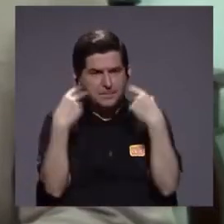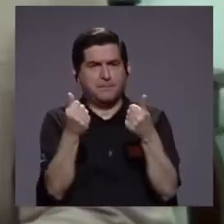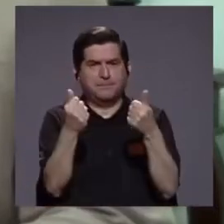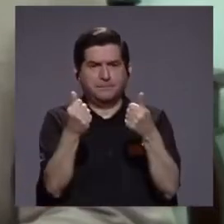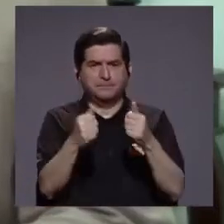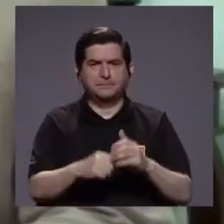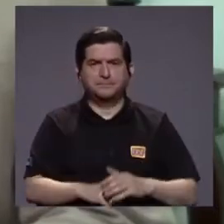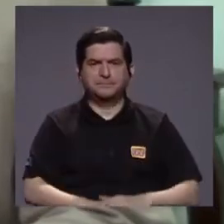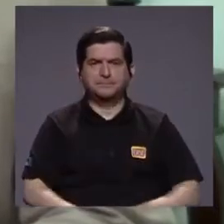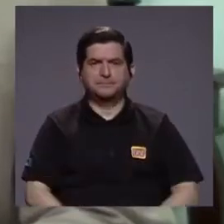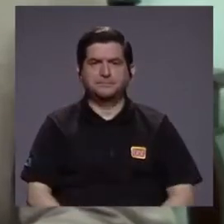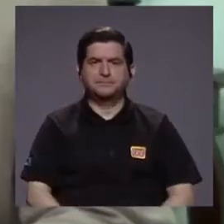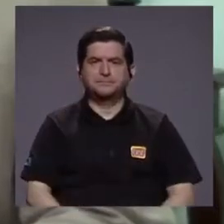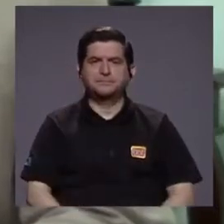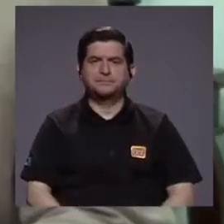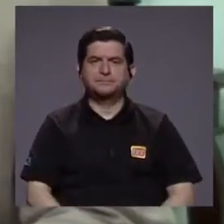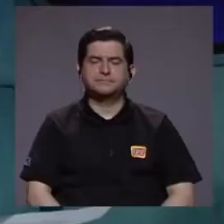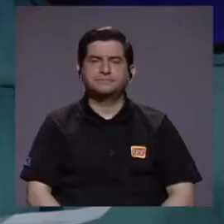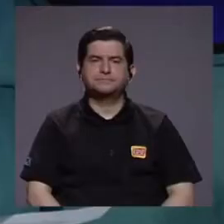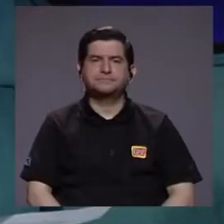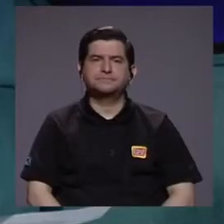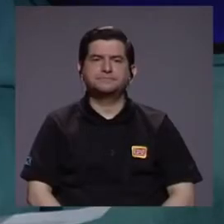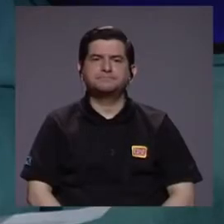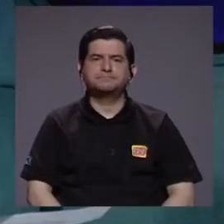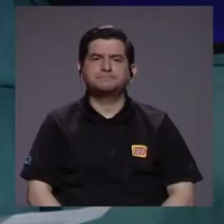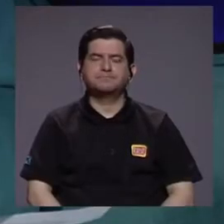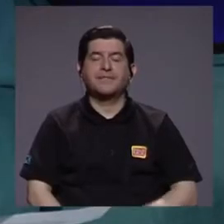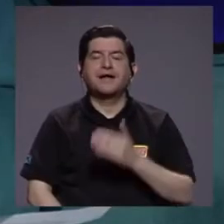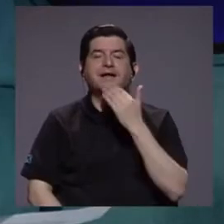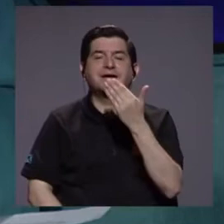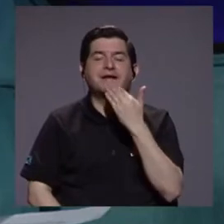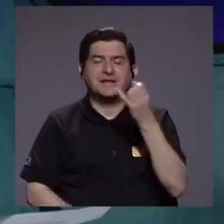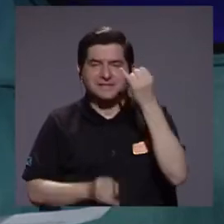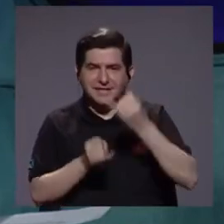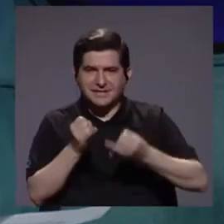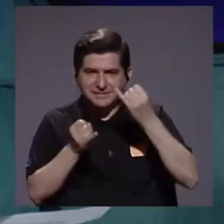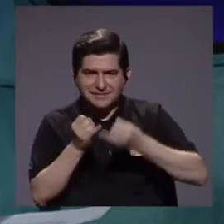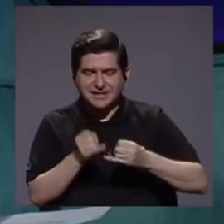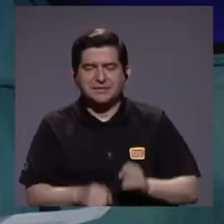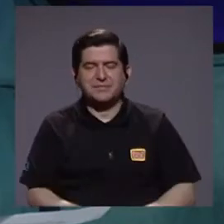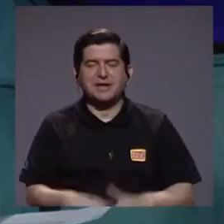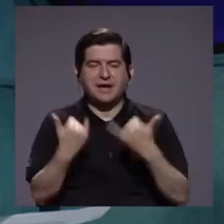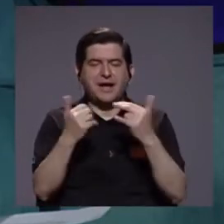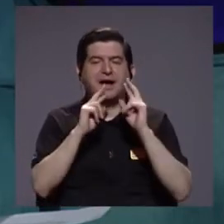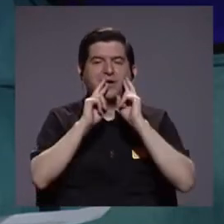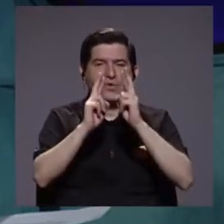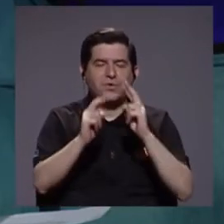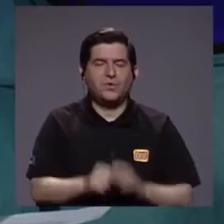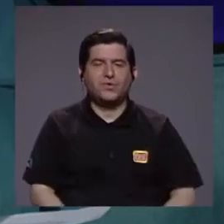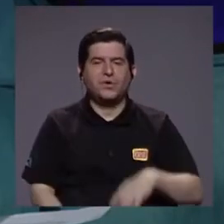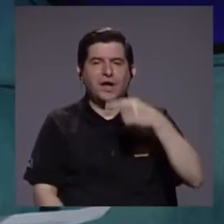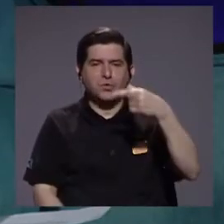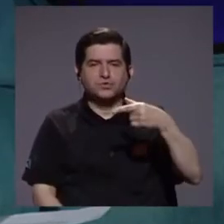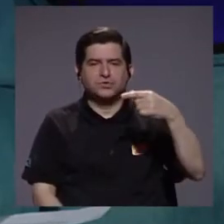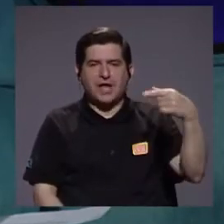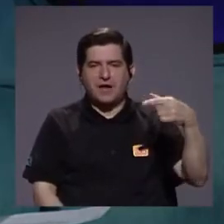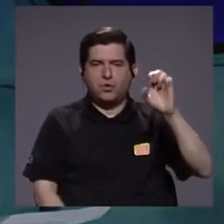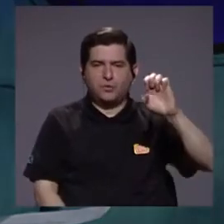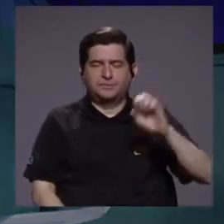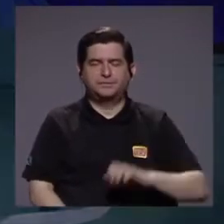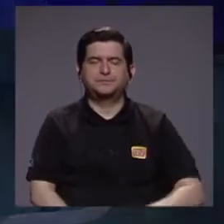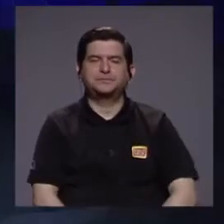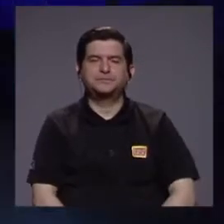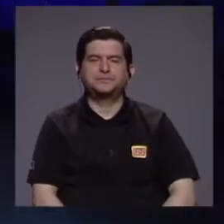imperativamente. Gracias. Muchas gracias. Finalizamos este bloque con la respuesta del señor Gustavo Gutiérrez.